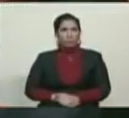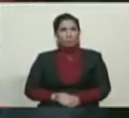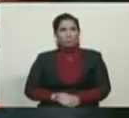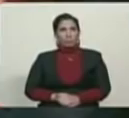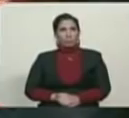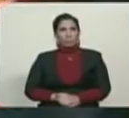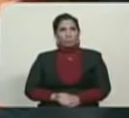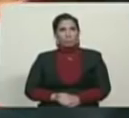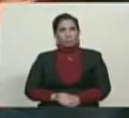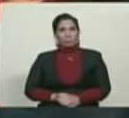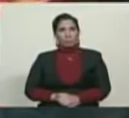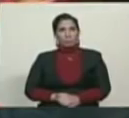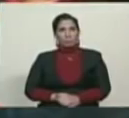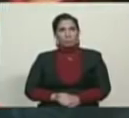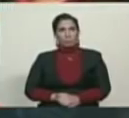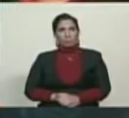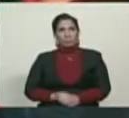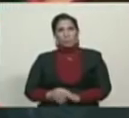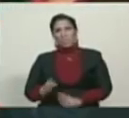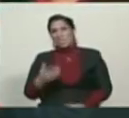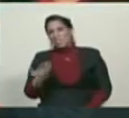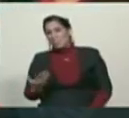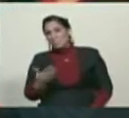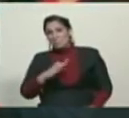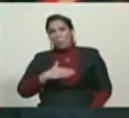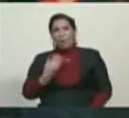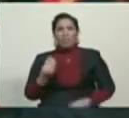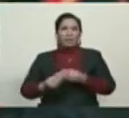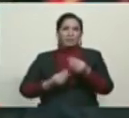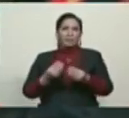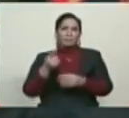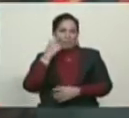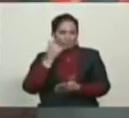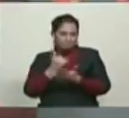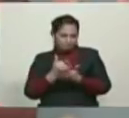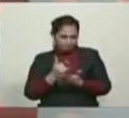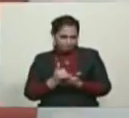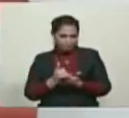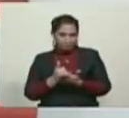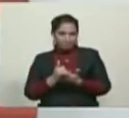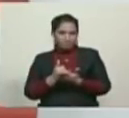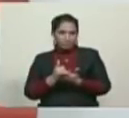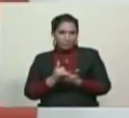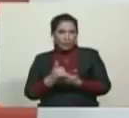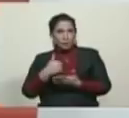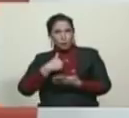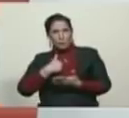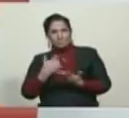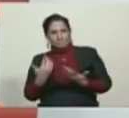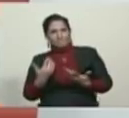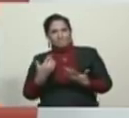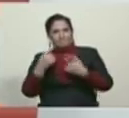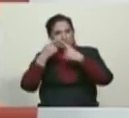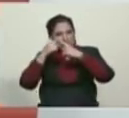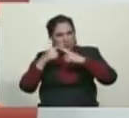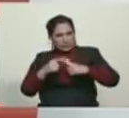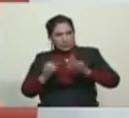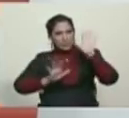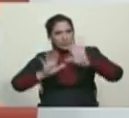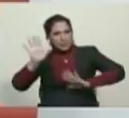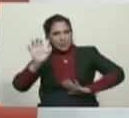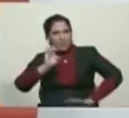Ellos pueden hacer, se están todos, mira, pronóstico, 15 de